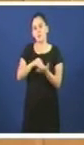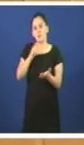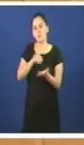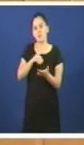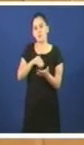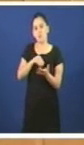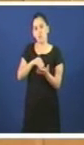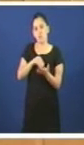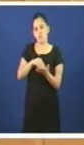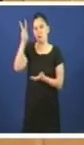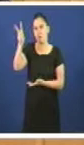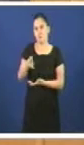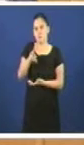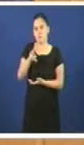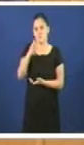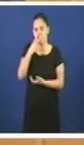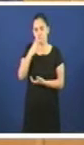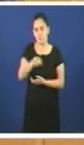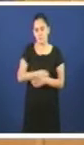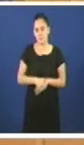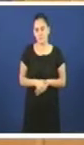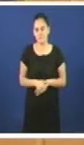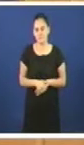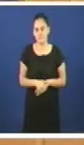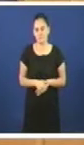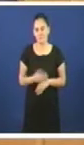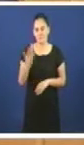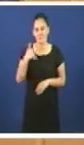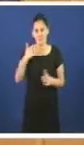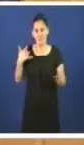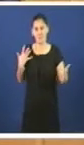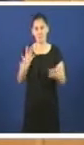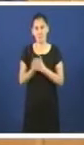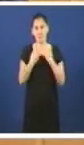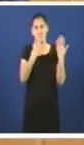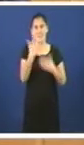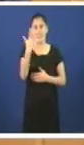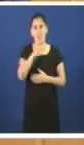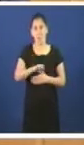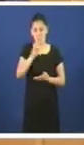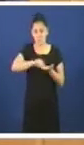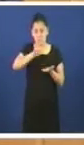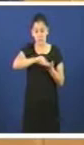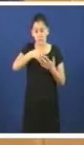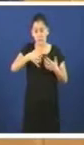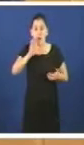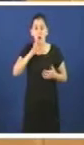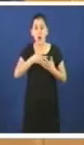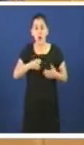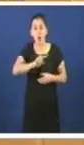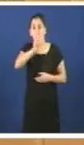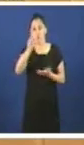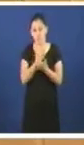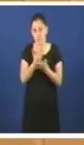litoral maíz de 75 años a post descritas estas palabras tengo también un otro